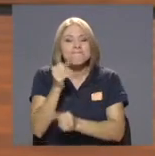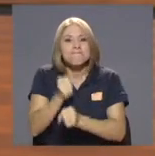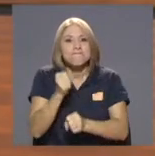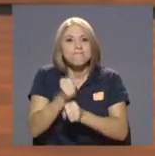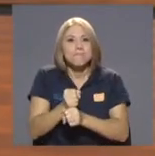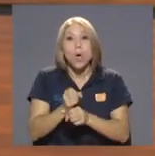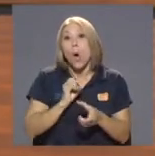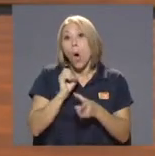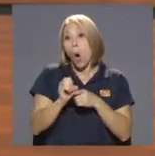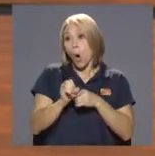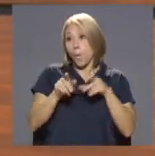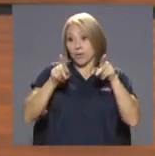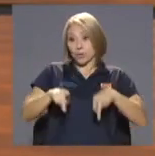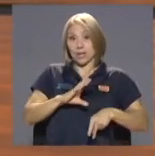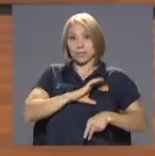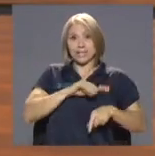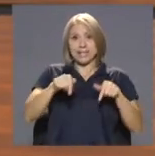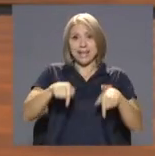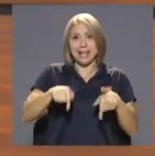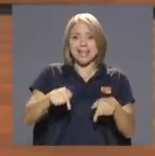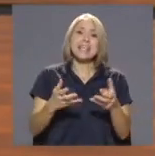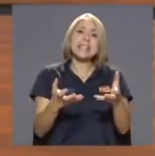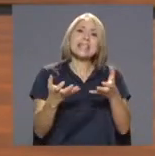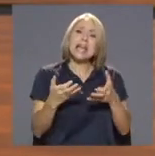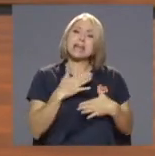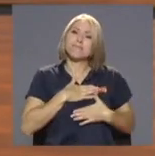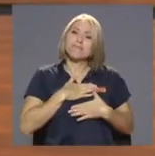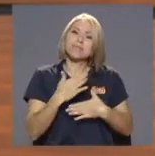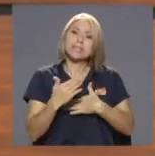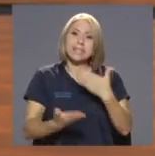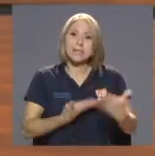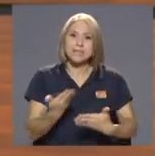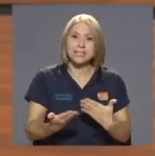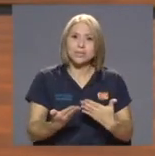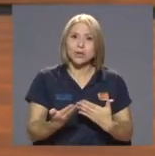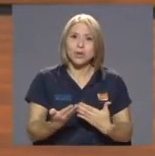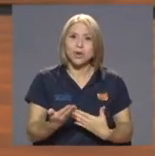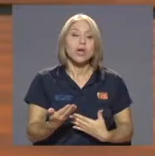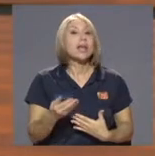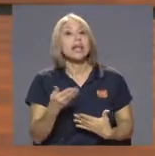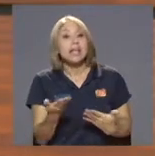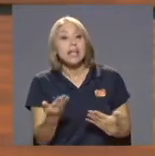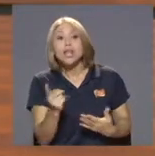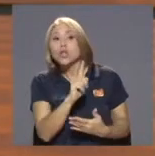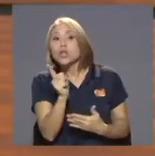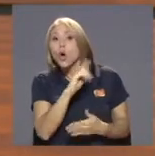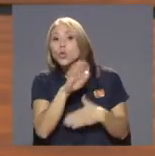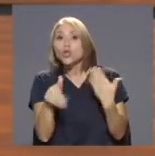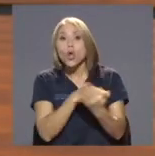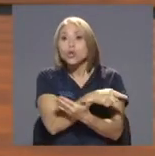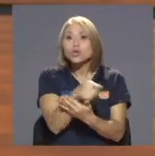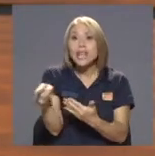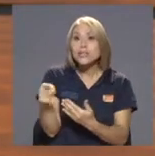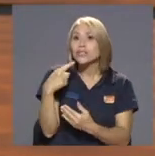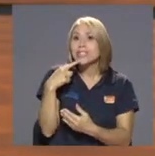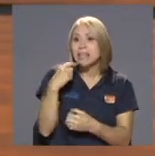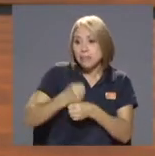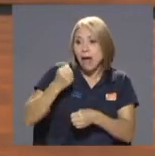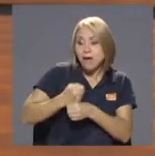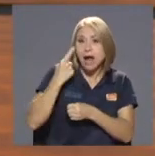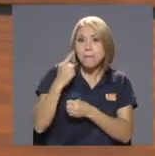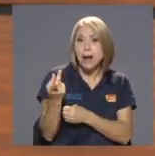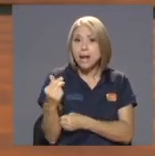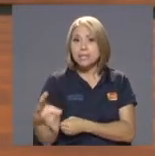aplicar esa vocación de servicio que le decía, y no todo el mundo, si usted le pregunta, no todo el mundo le responde que solo el salario es la parte que